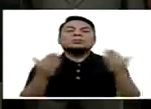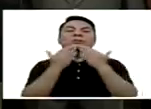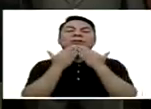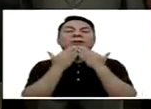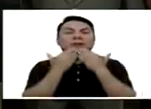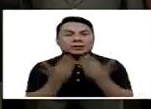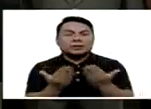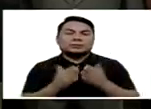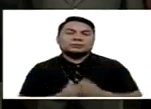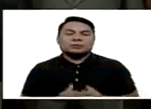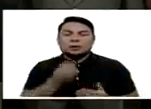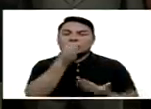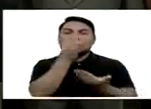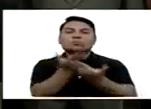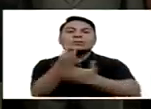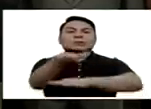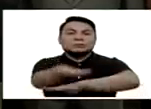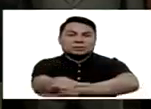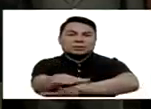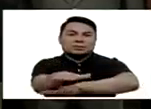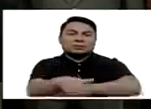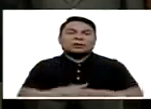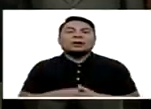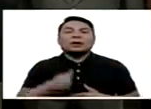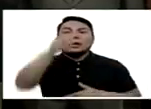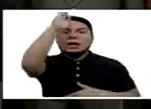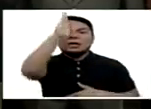tardes. Que Dios bendiga al Perú.